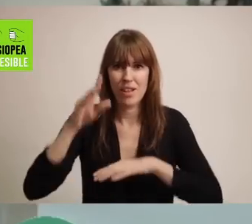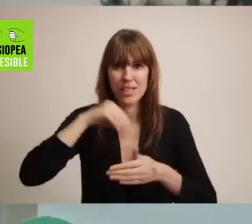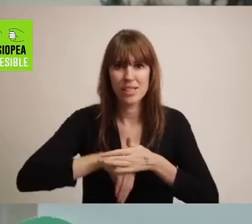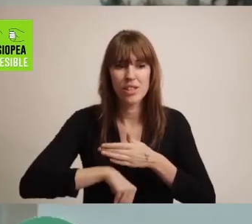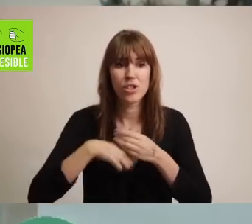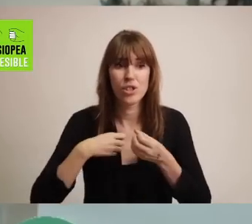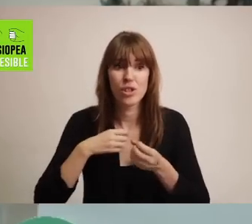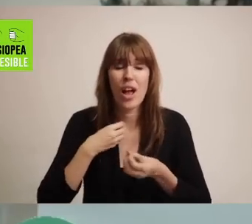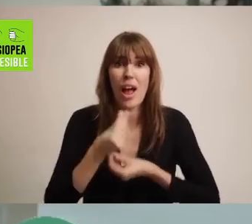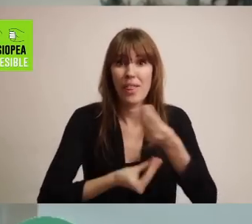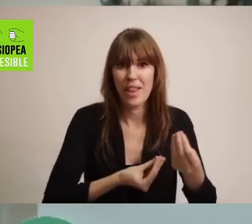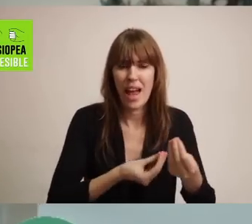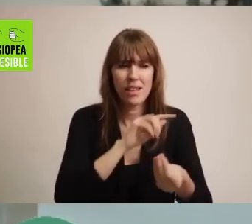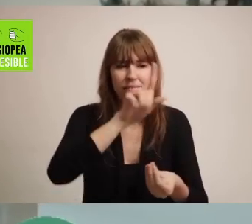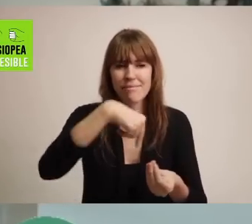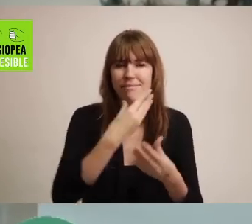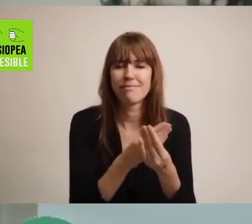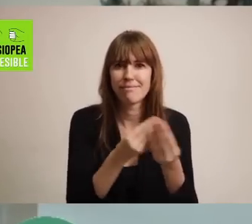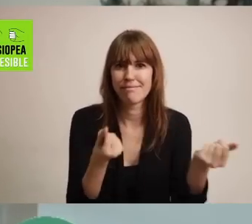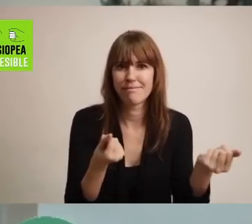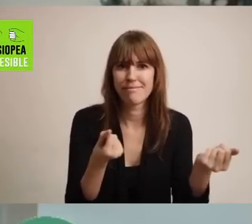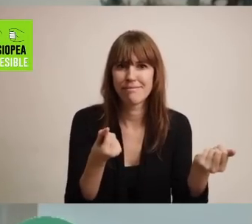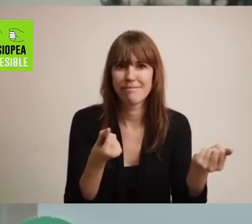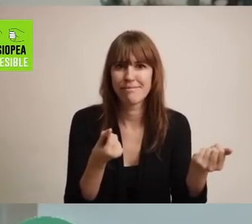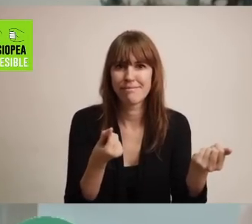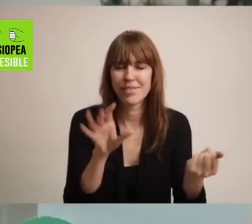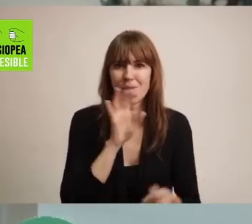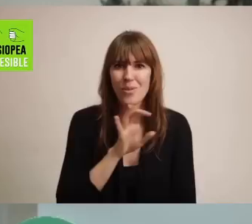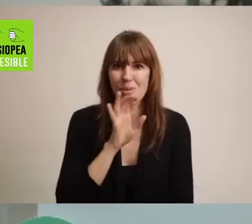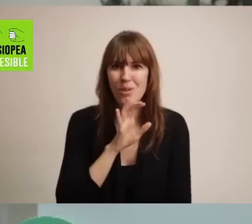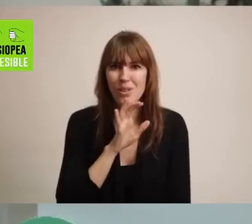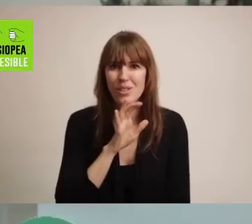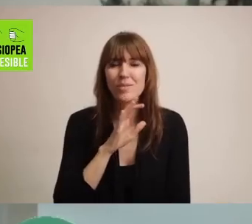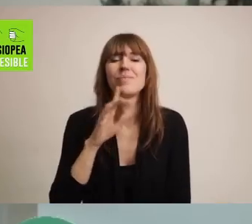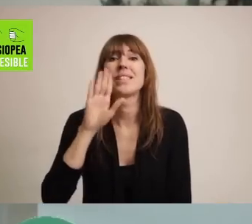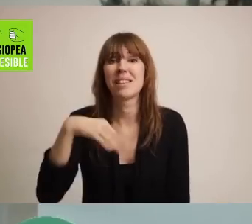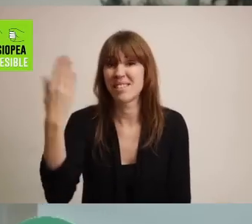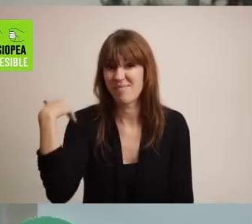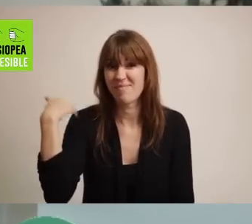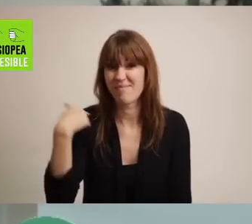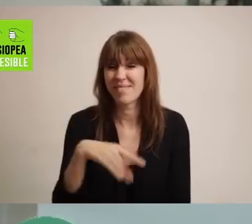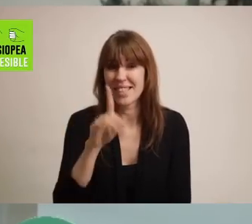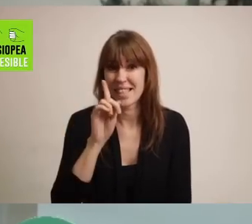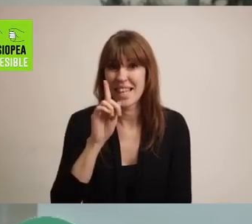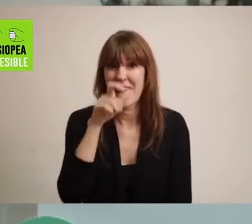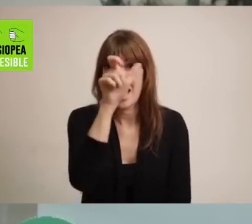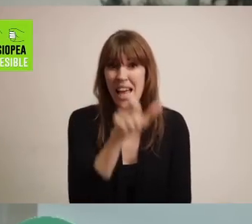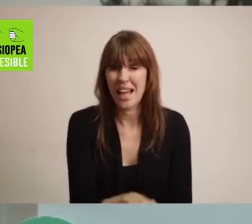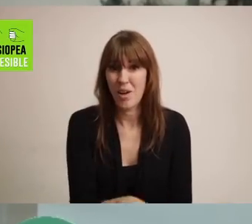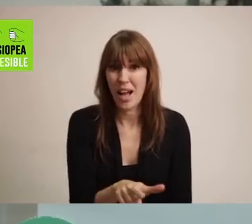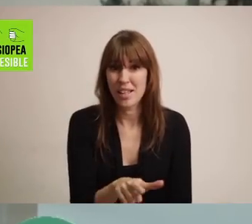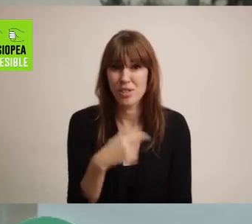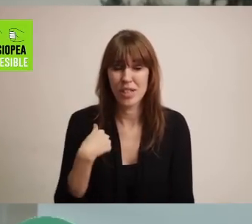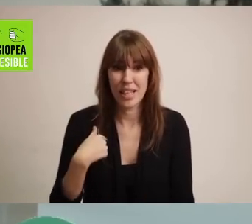quitaban. Se le pasa. Incluso hubo un caso espantoso que cuando le iniciaron, empezó a tener